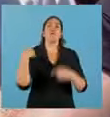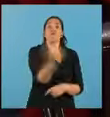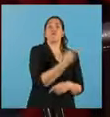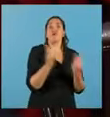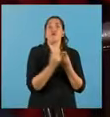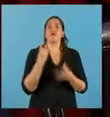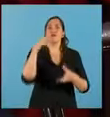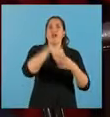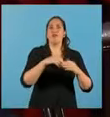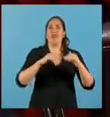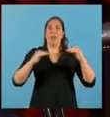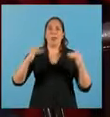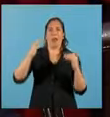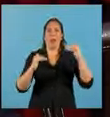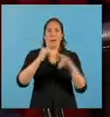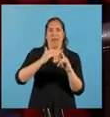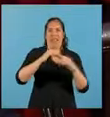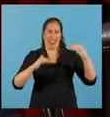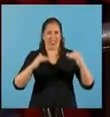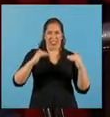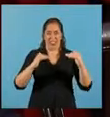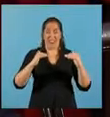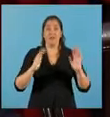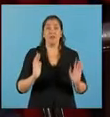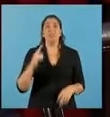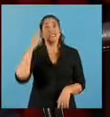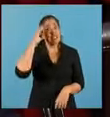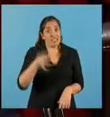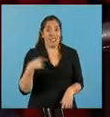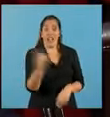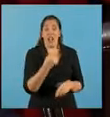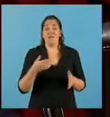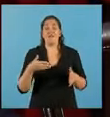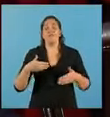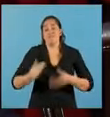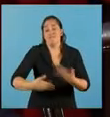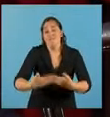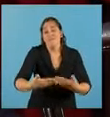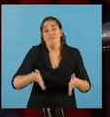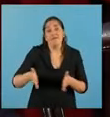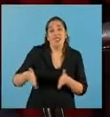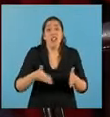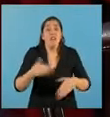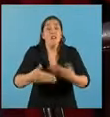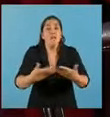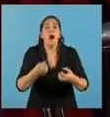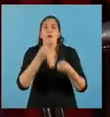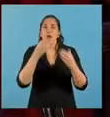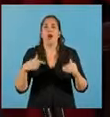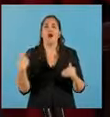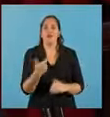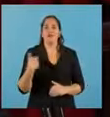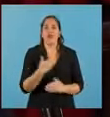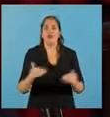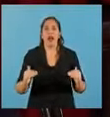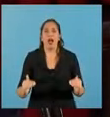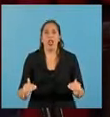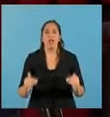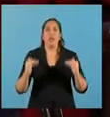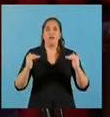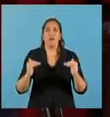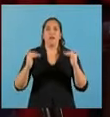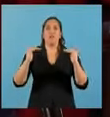Y sabemos también que este rumbo permitirá recuperar en Argentina la movilidad social ascendente que